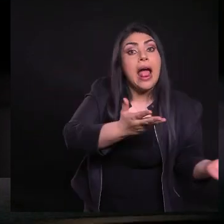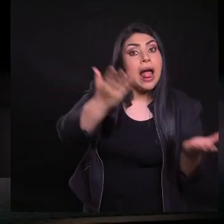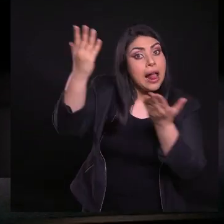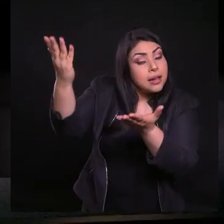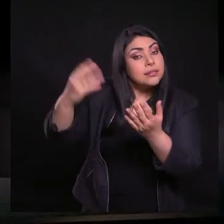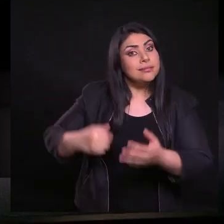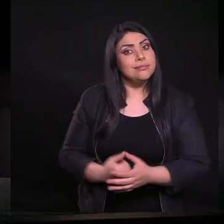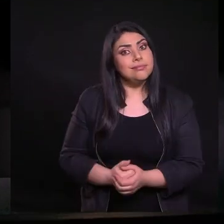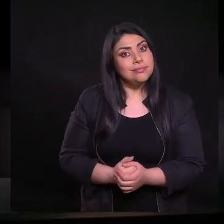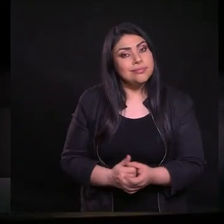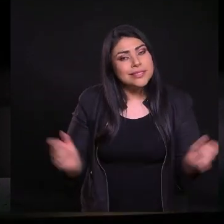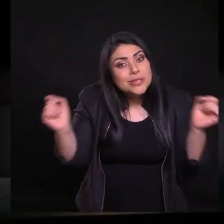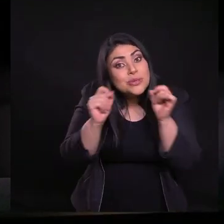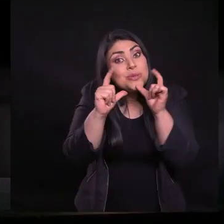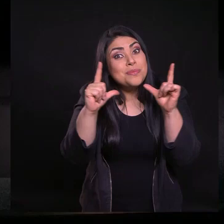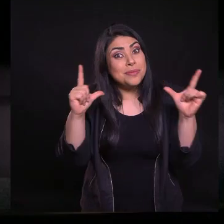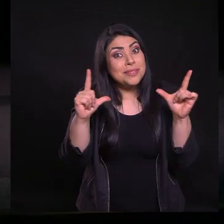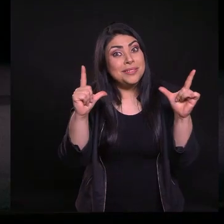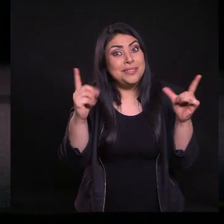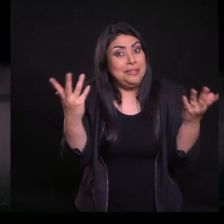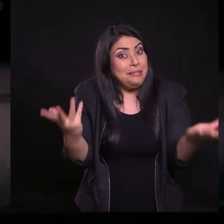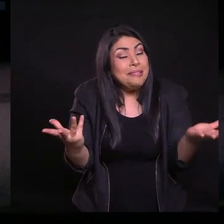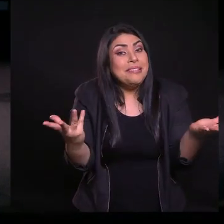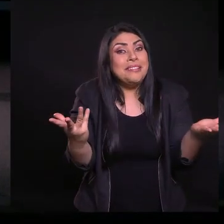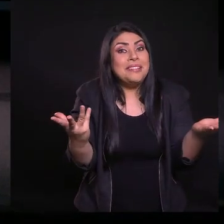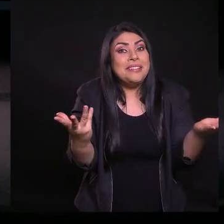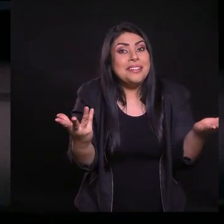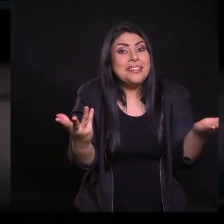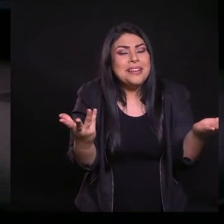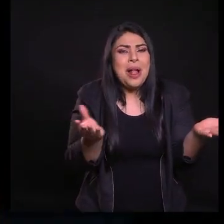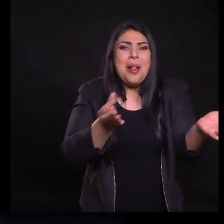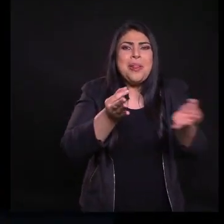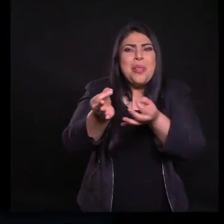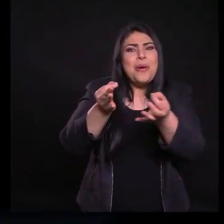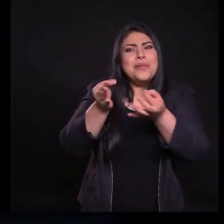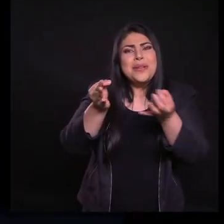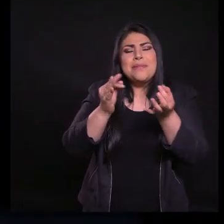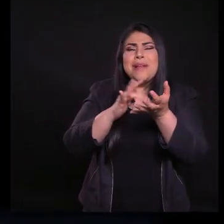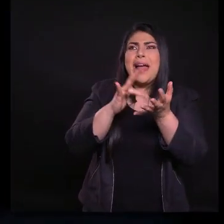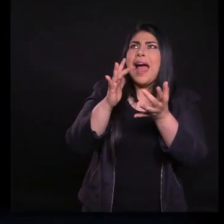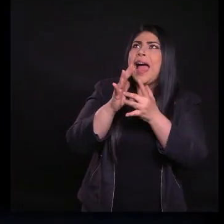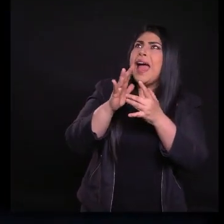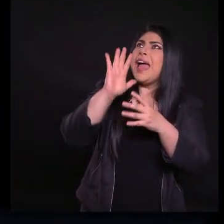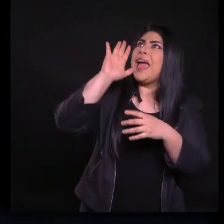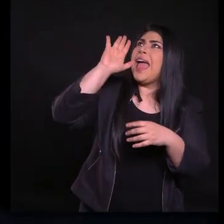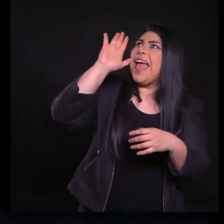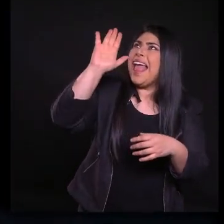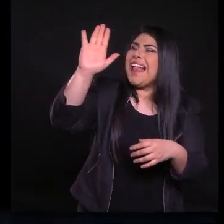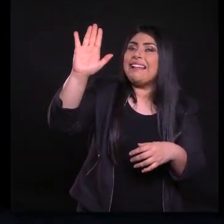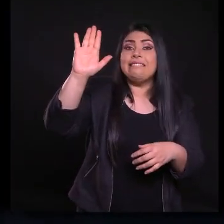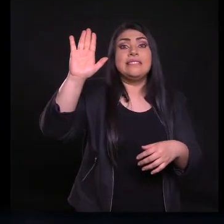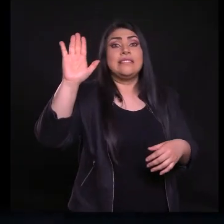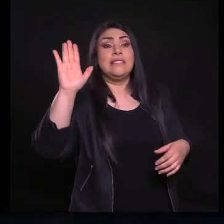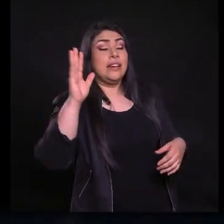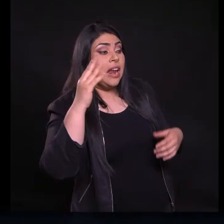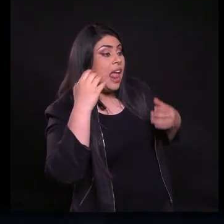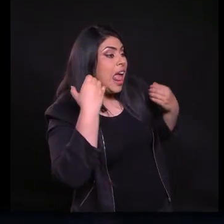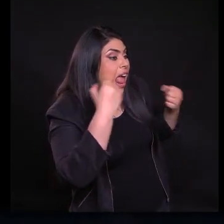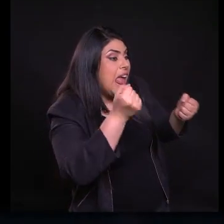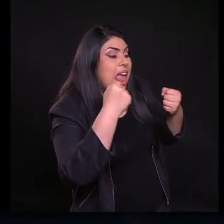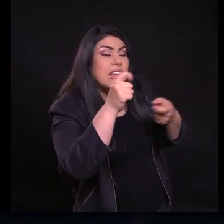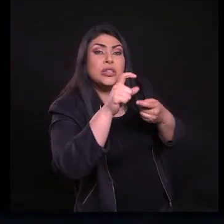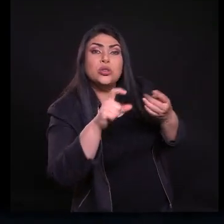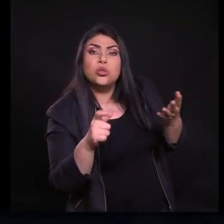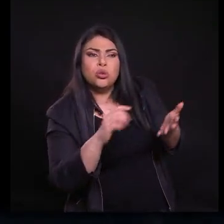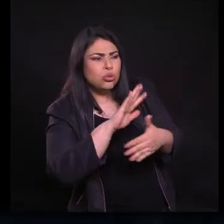mira qué impresionante porque aquí conocen se nos habla acerca de que jesús fueron creadas todas las cosas quiere decir que fuera